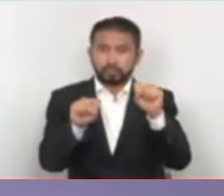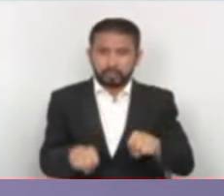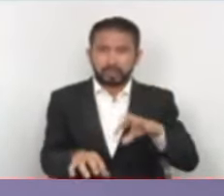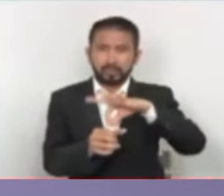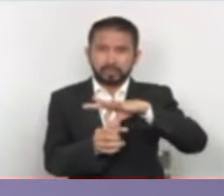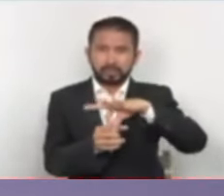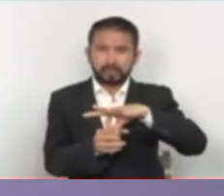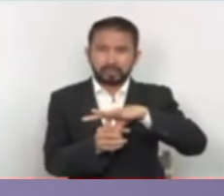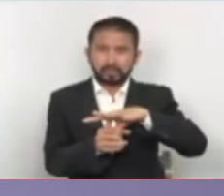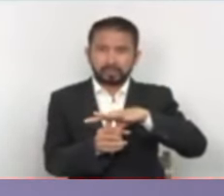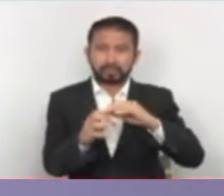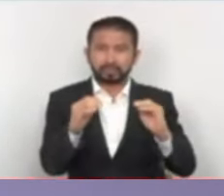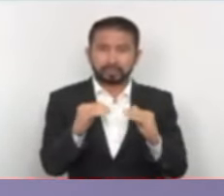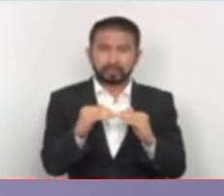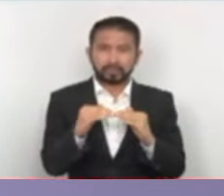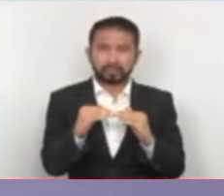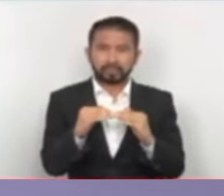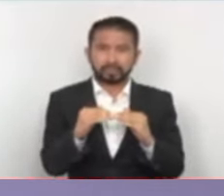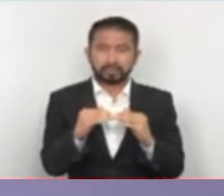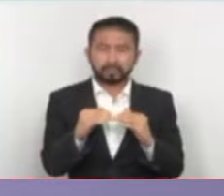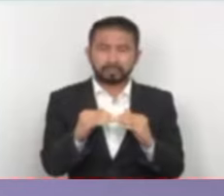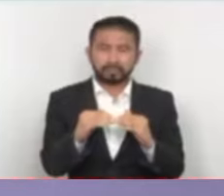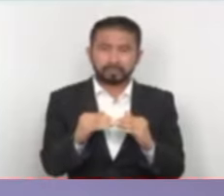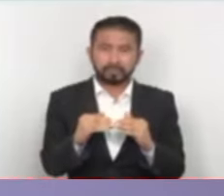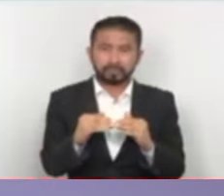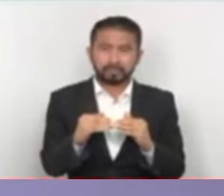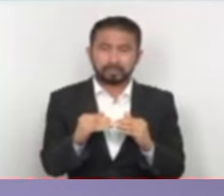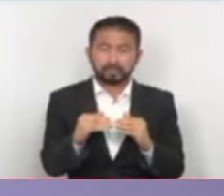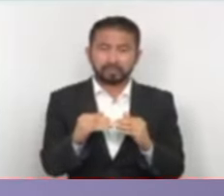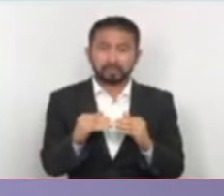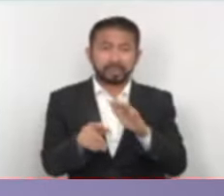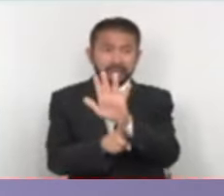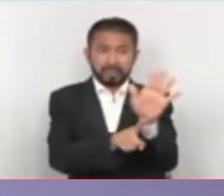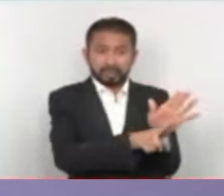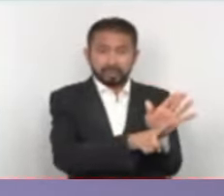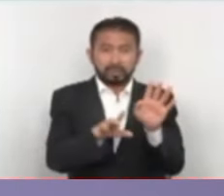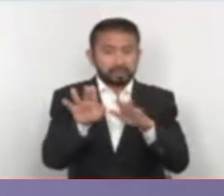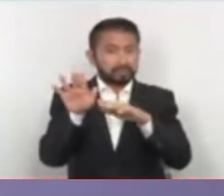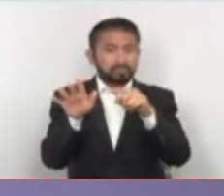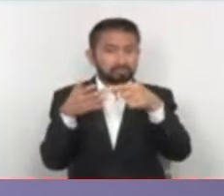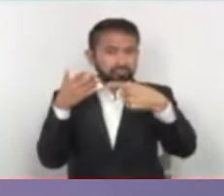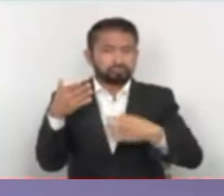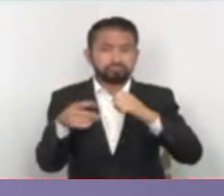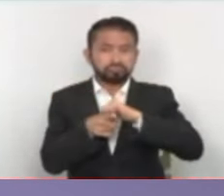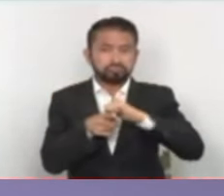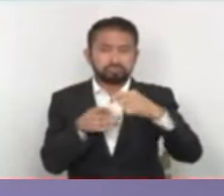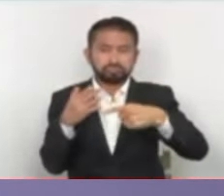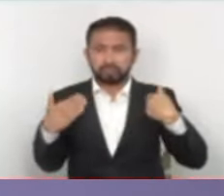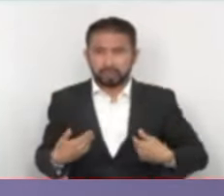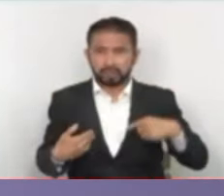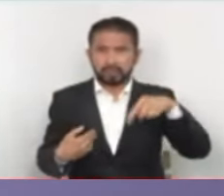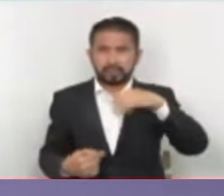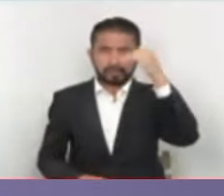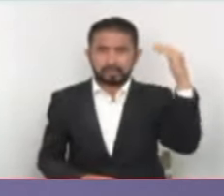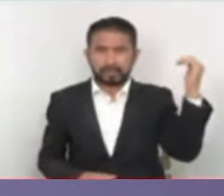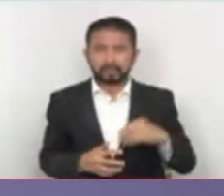poder votar y para poder tener la voluntad pues, de ellos reflejada aquí en nuestro